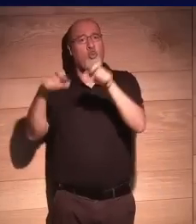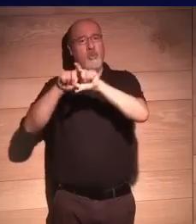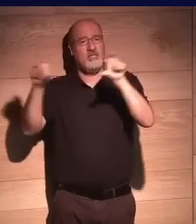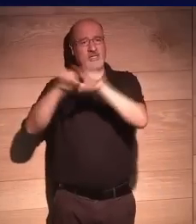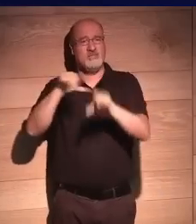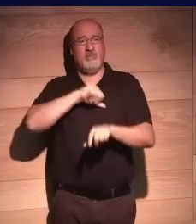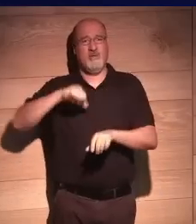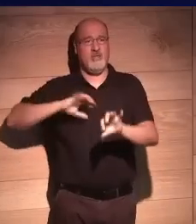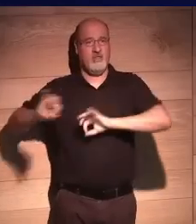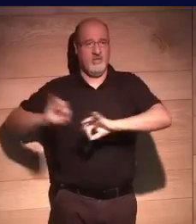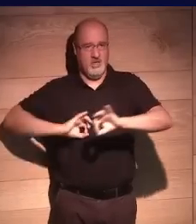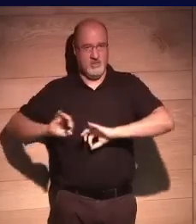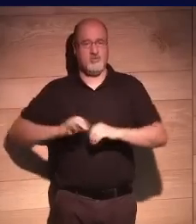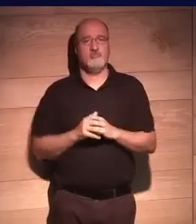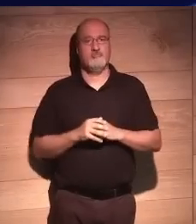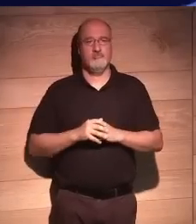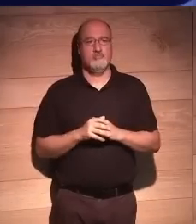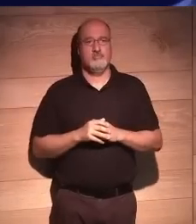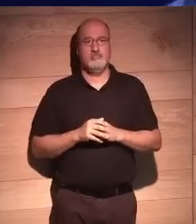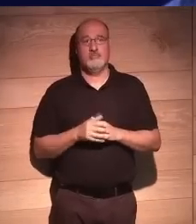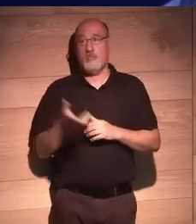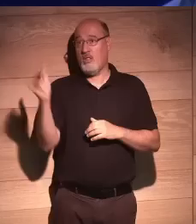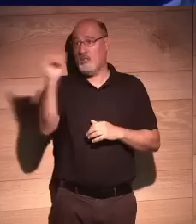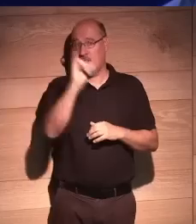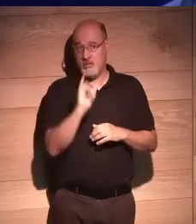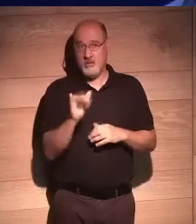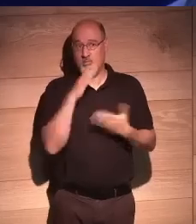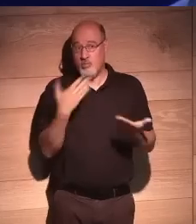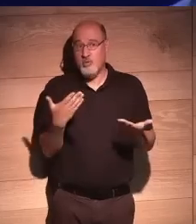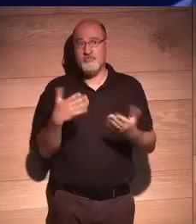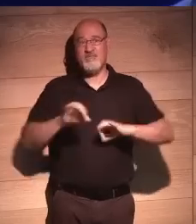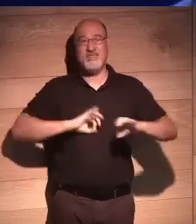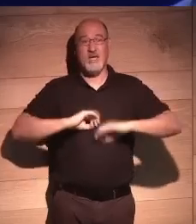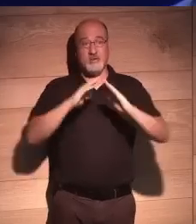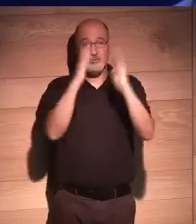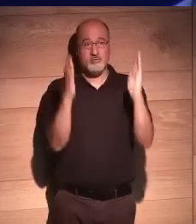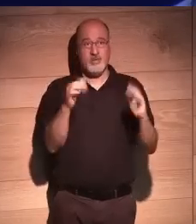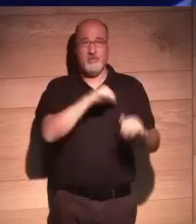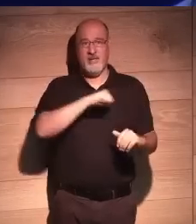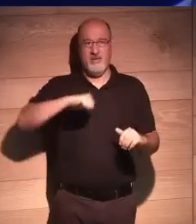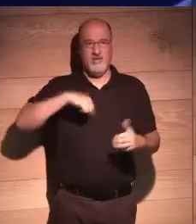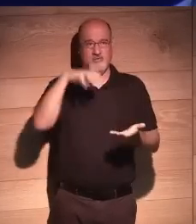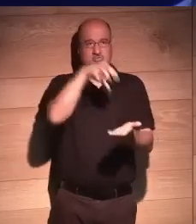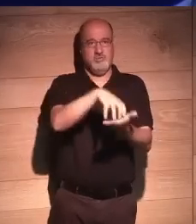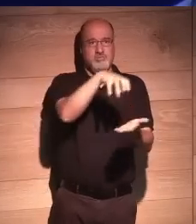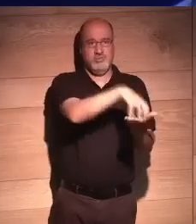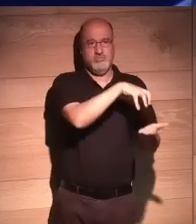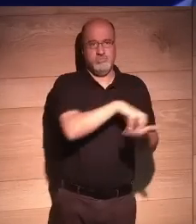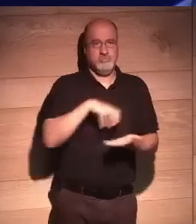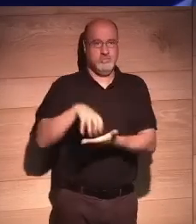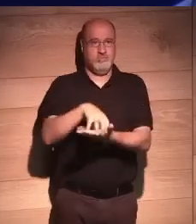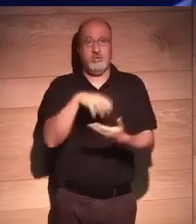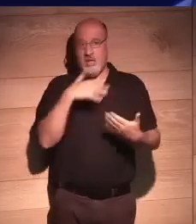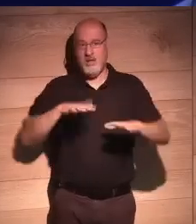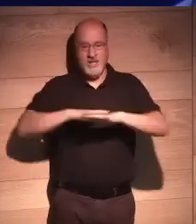en la que las compañías privadas existían, porque había teatros privados realmente. No existía todavía la red